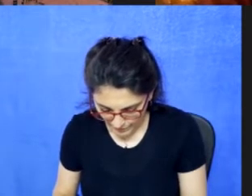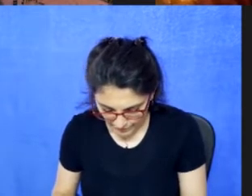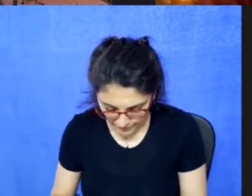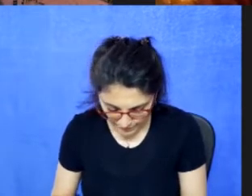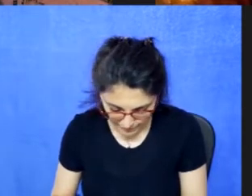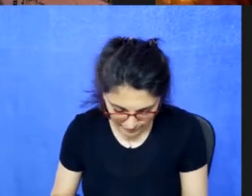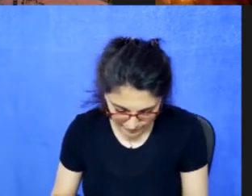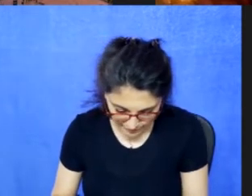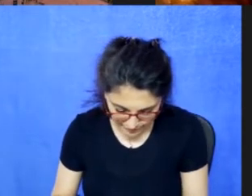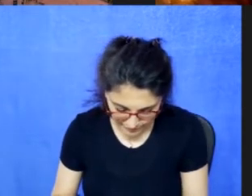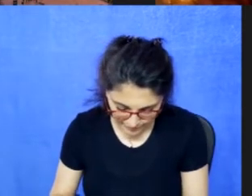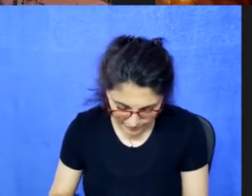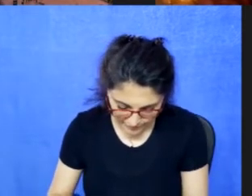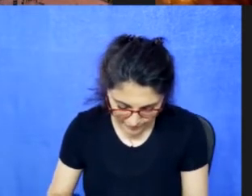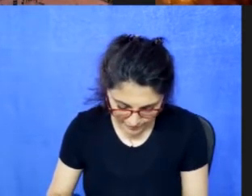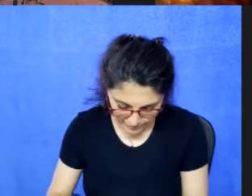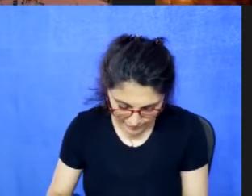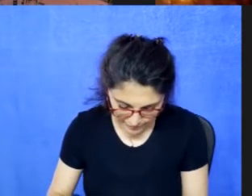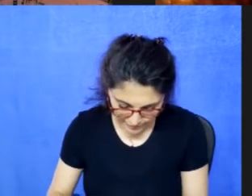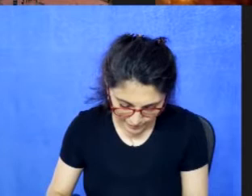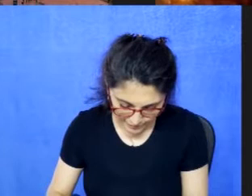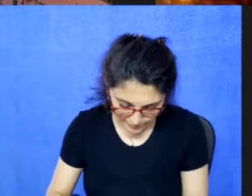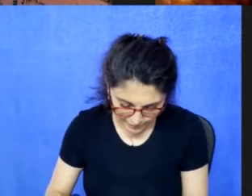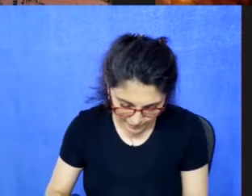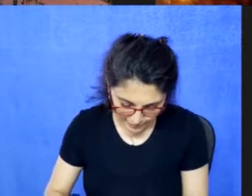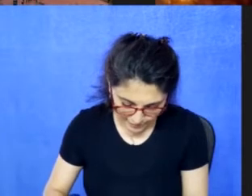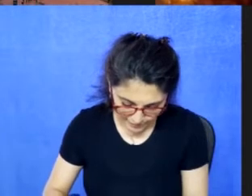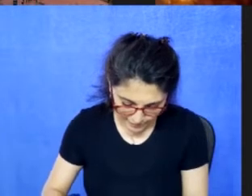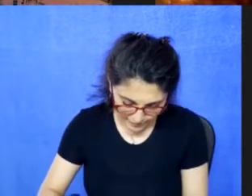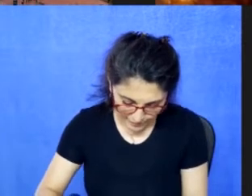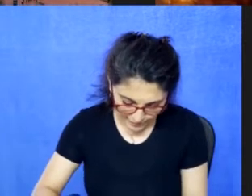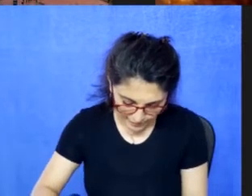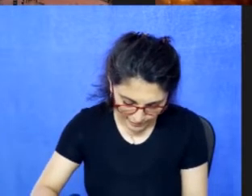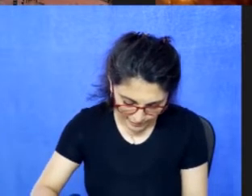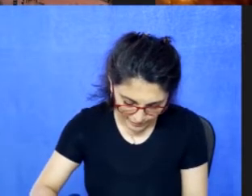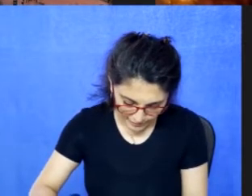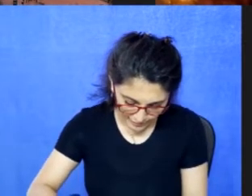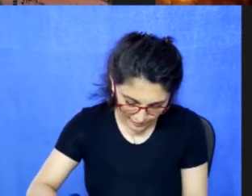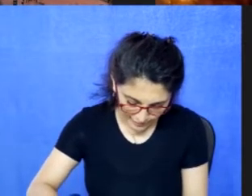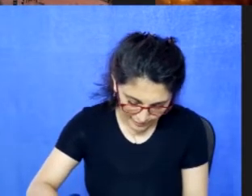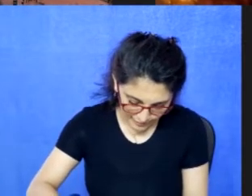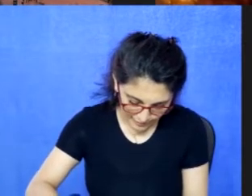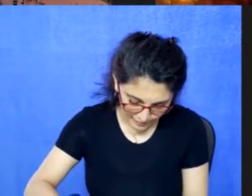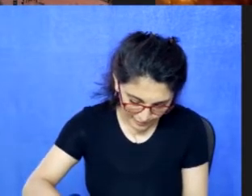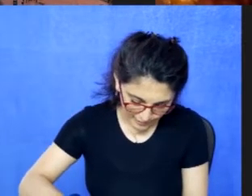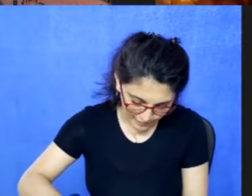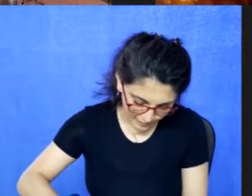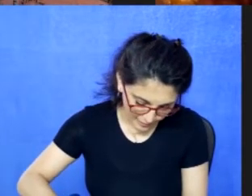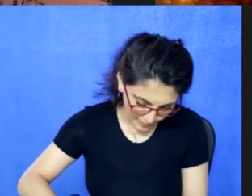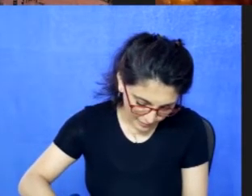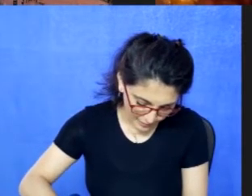Porque justamente la comida que viene de lo que tiene que ver con la región de Polonia, de Rusia, es muy distinto a lo que es el Mediterráneo, con